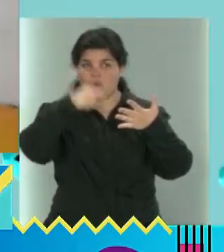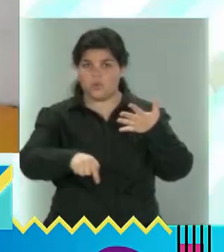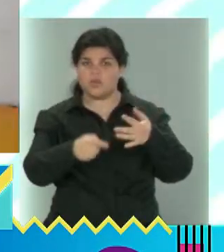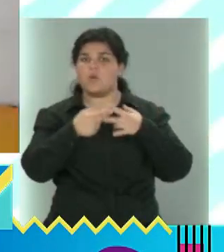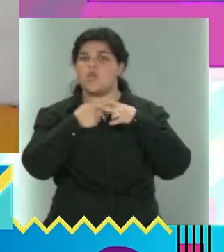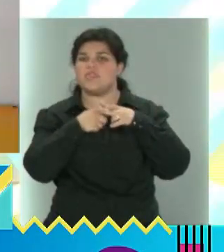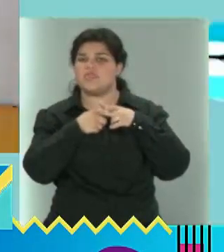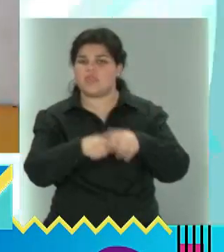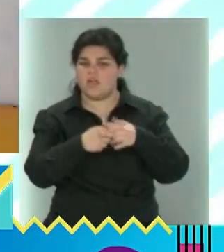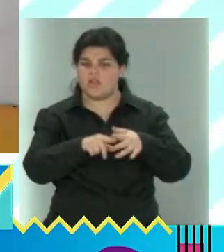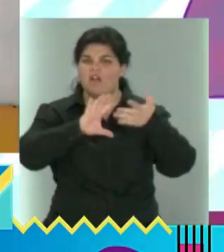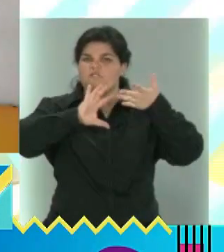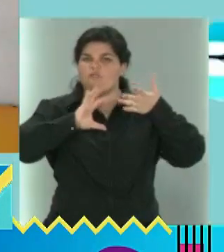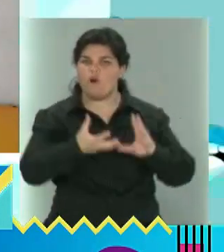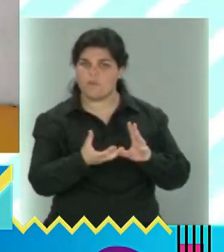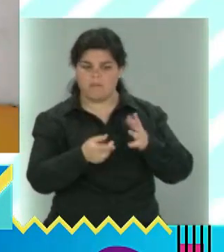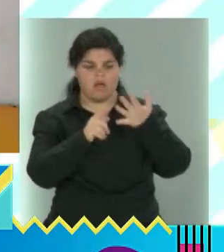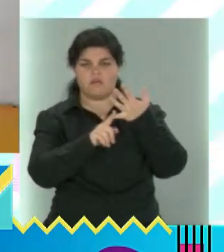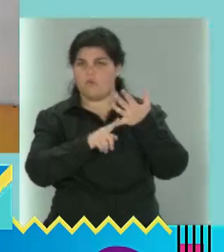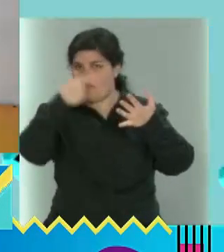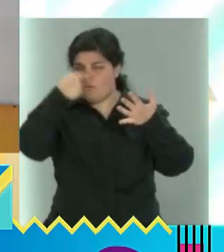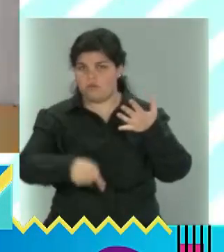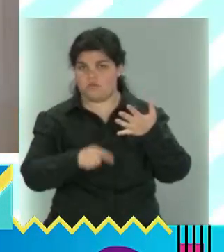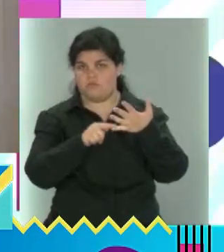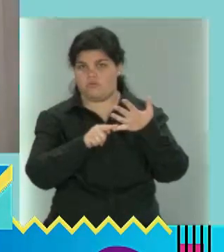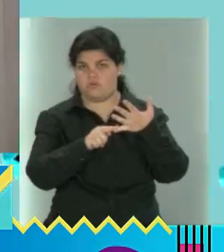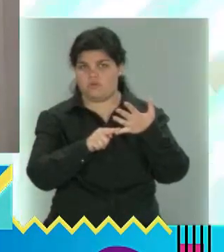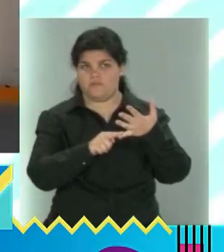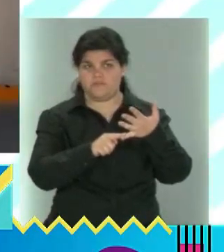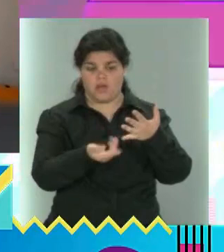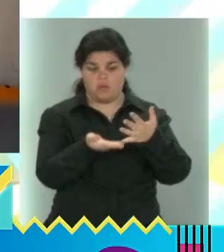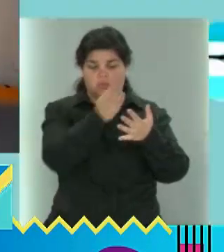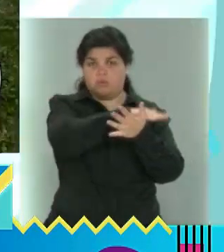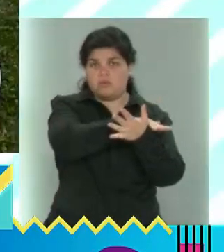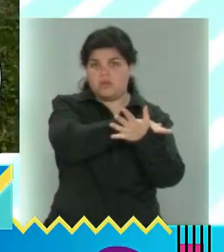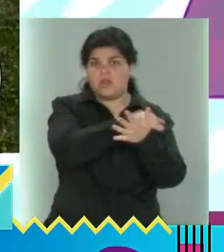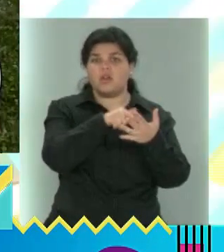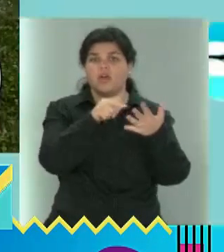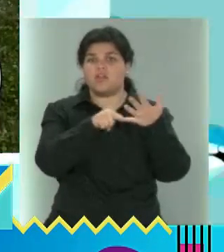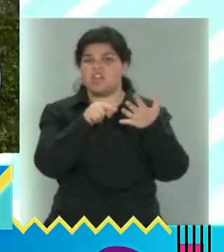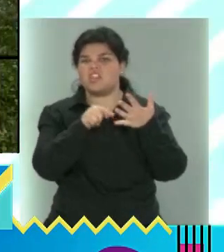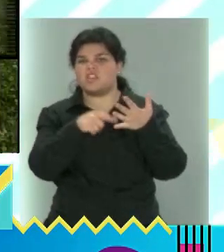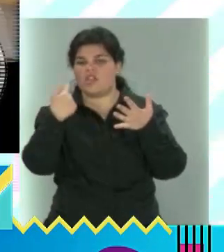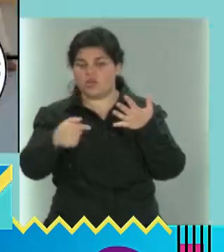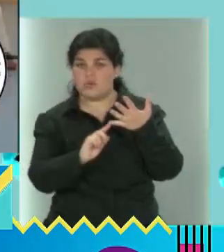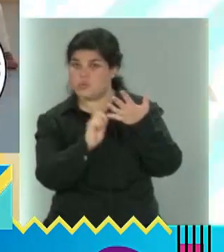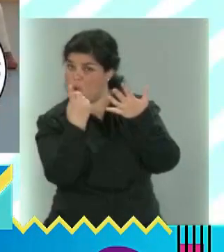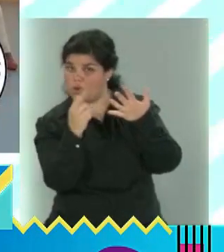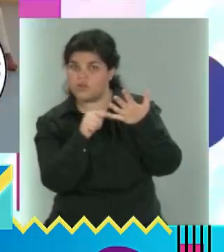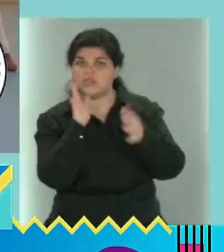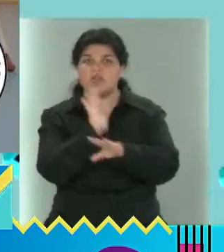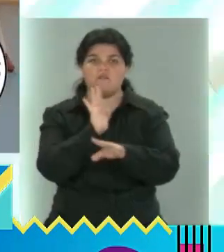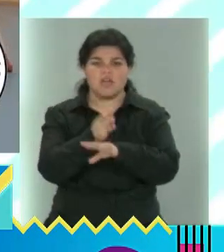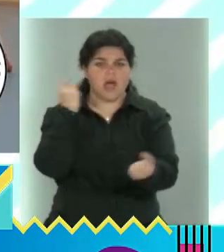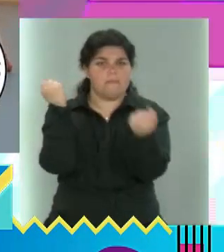técnica. Sin todos los otros valores, la técnica sería solo técnica de pelea, nada más. Y por